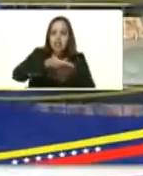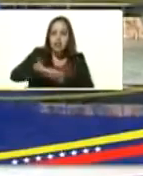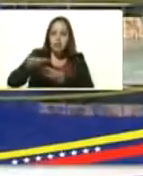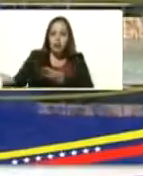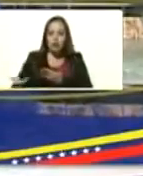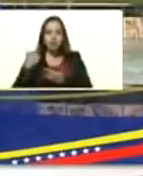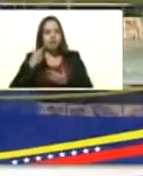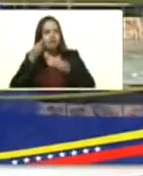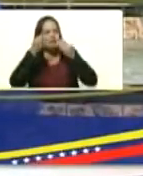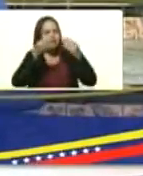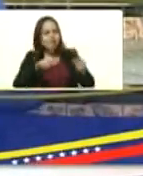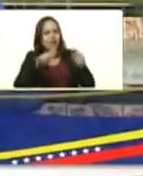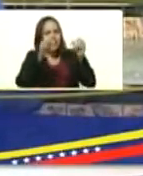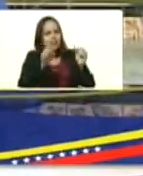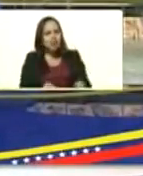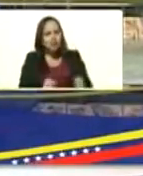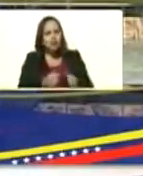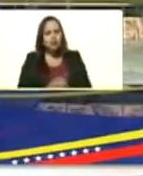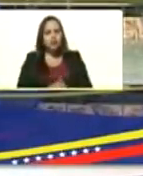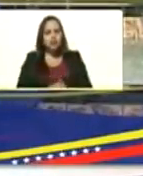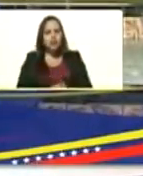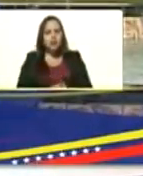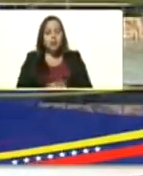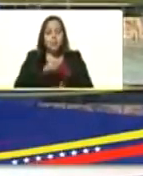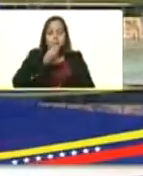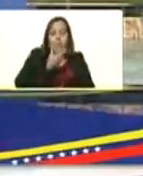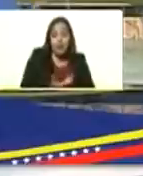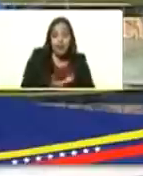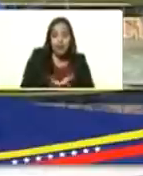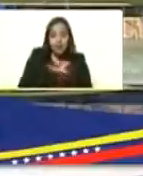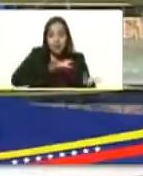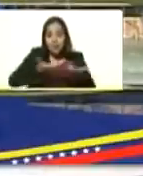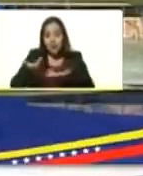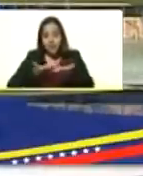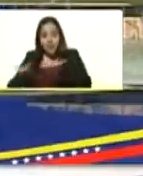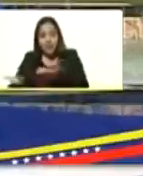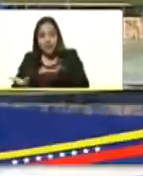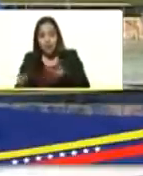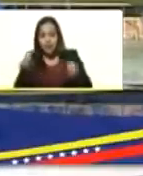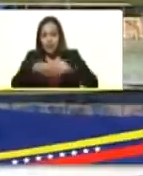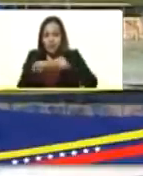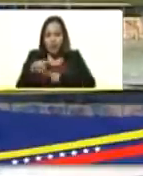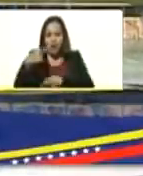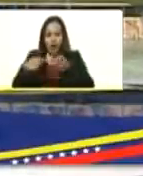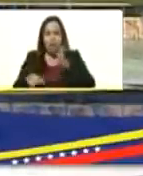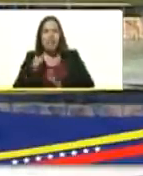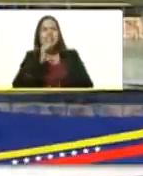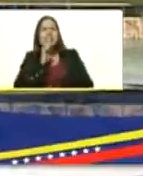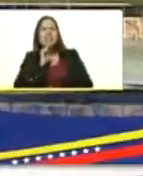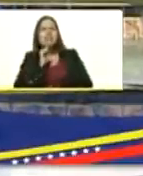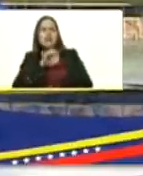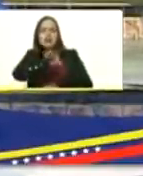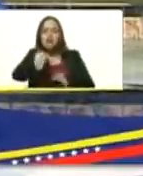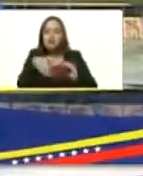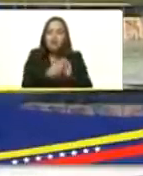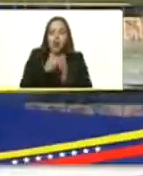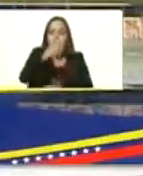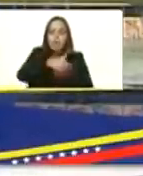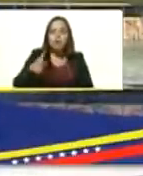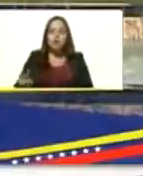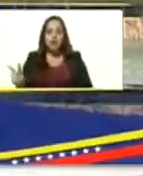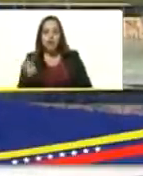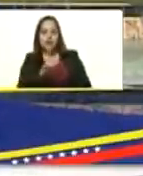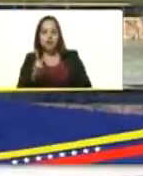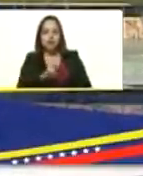garantizar bienes servicios y riqueza para quien para todos los venezolanos